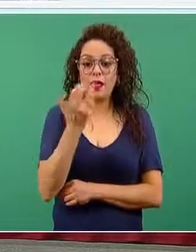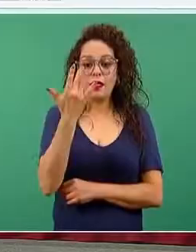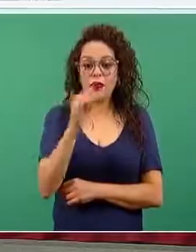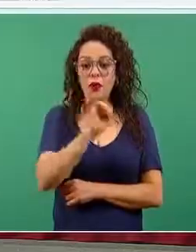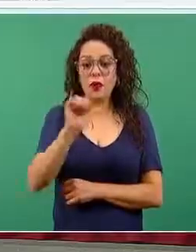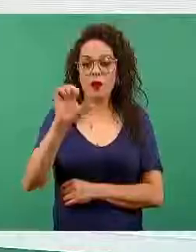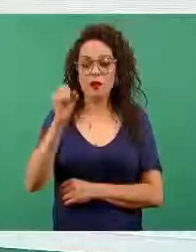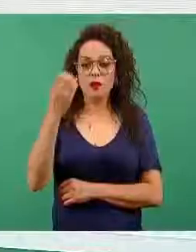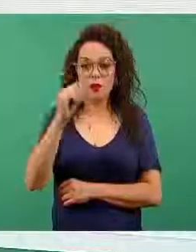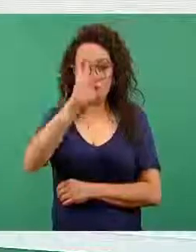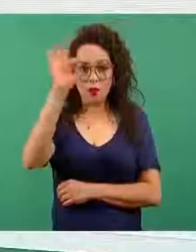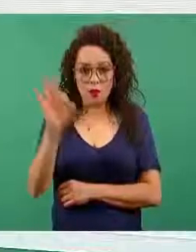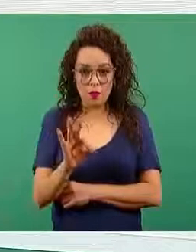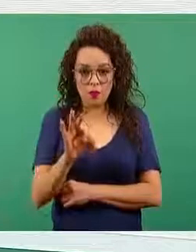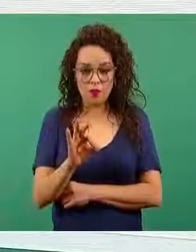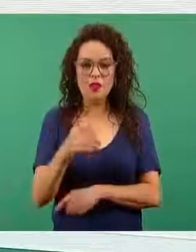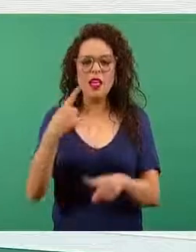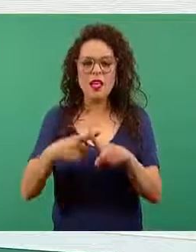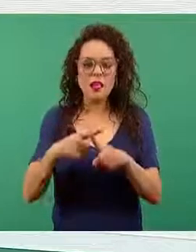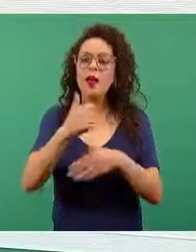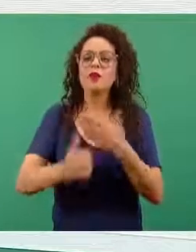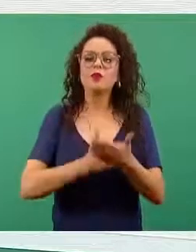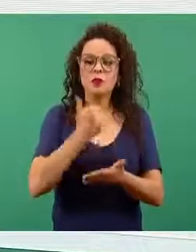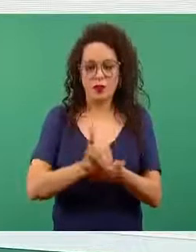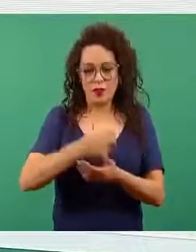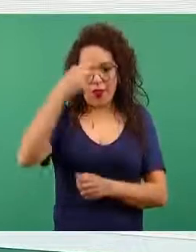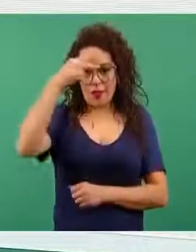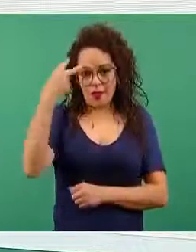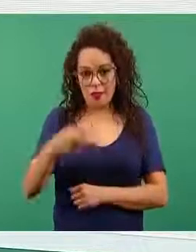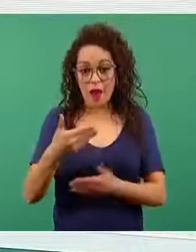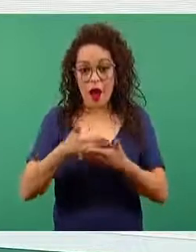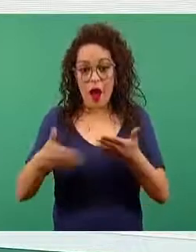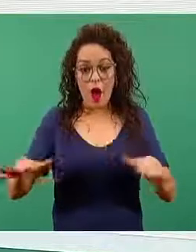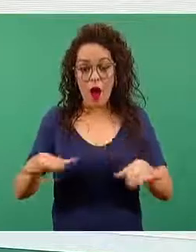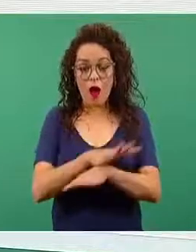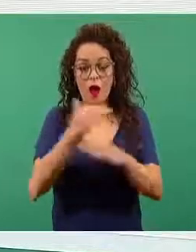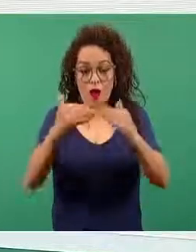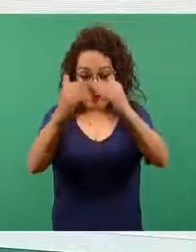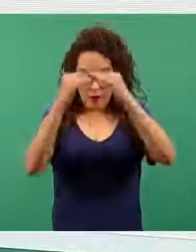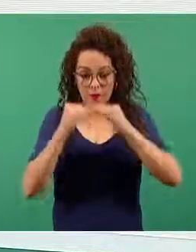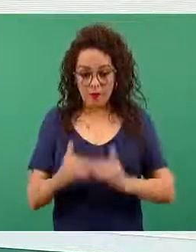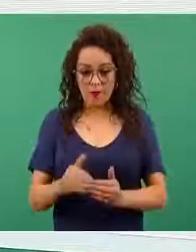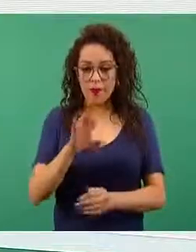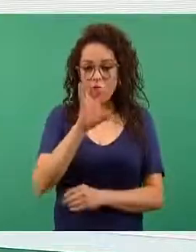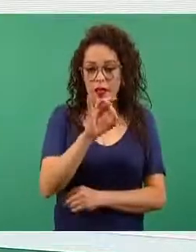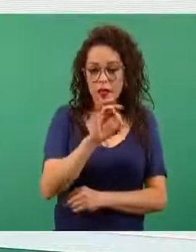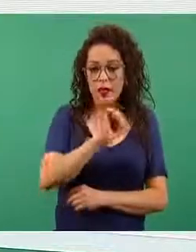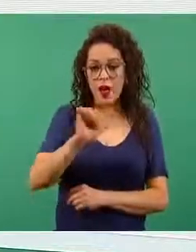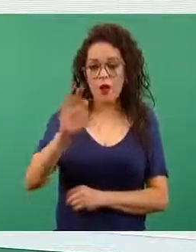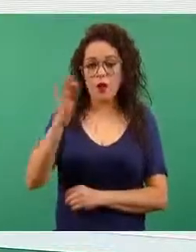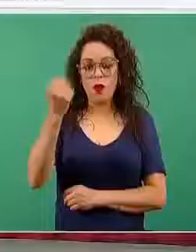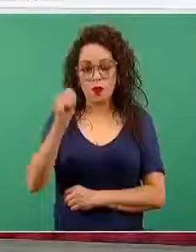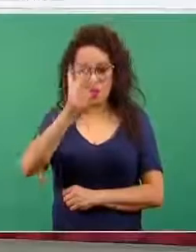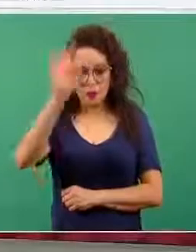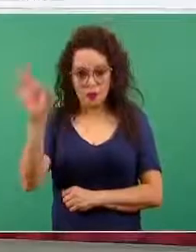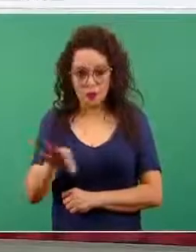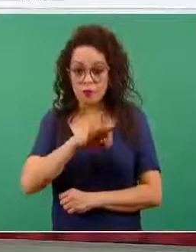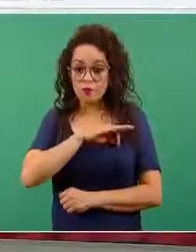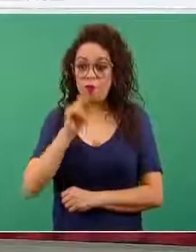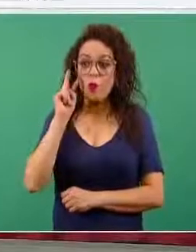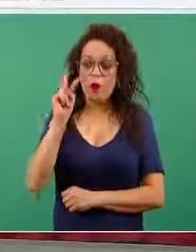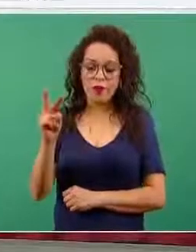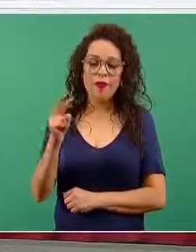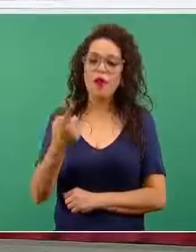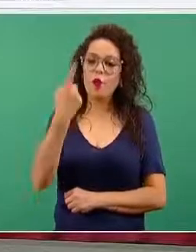de México, y que ahora está entre el 30 y el 49%. Eso se refleja a nivel nacional con un